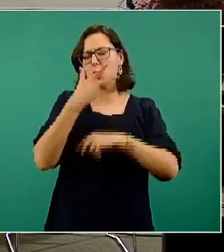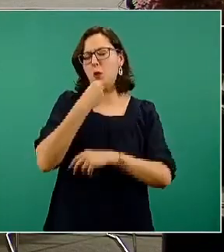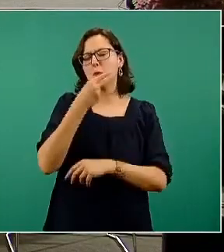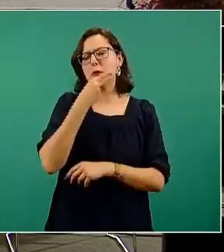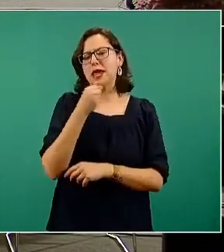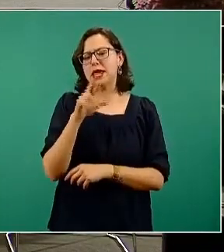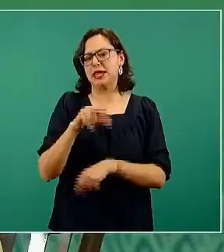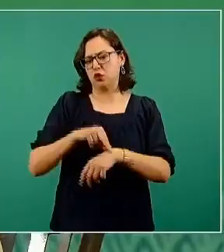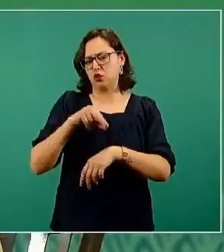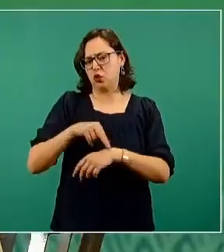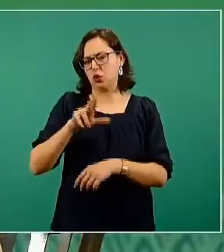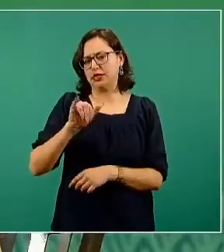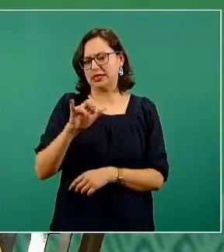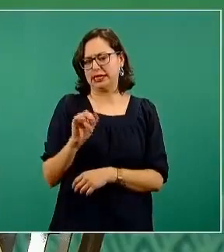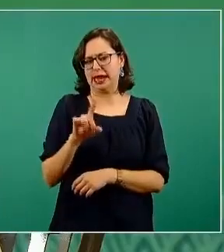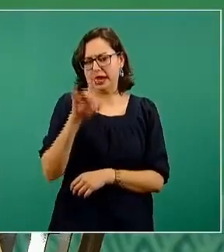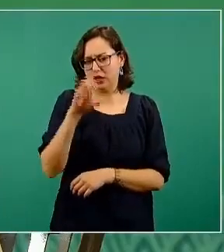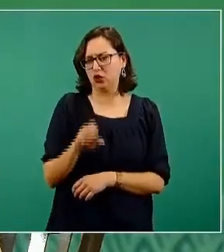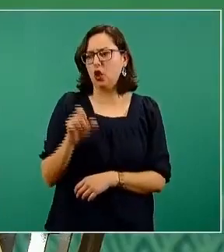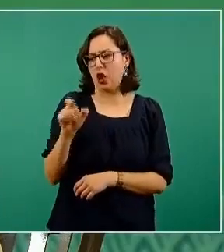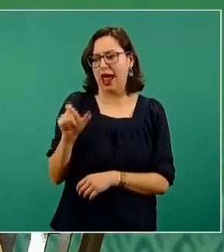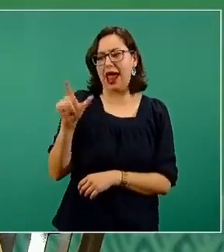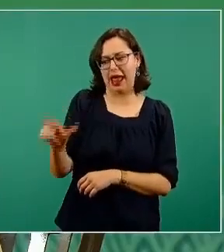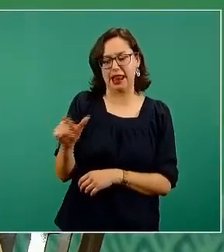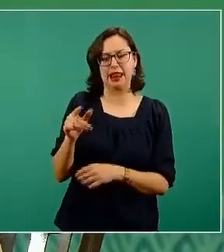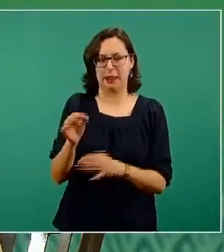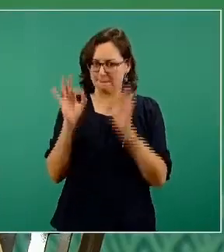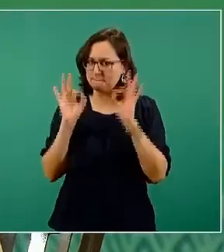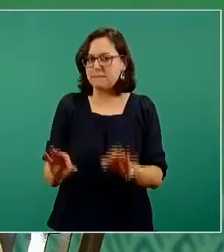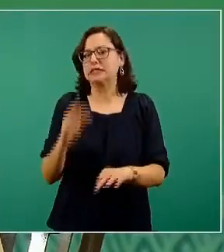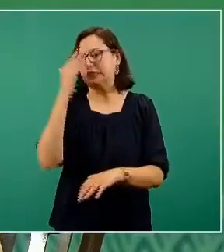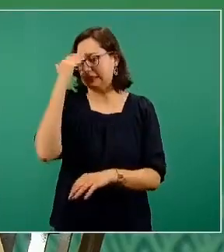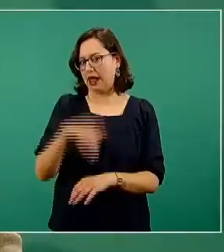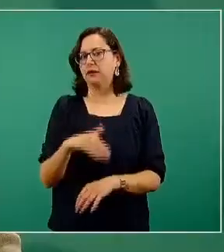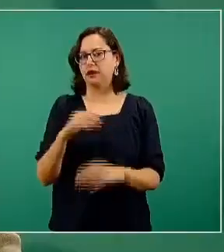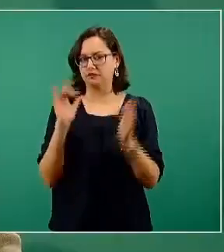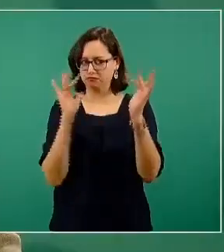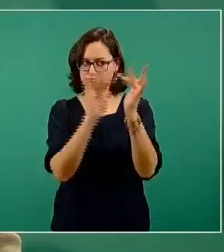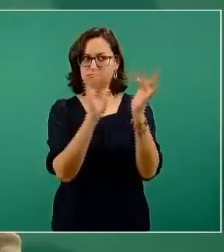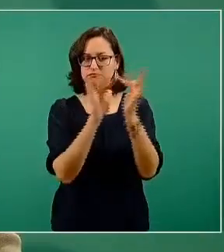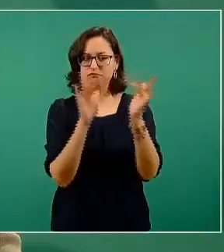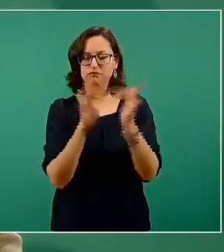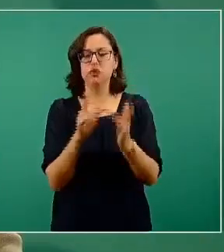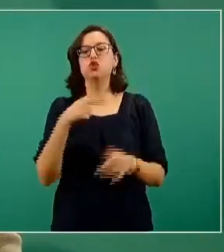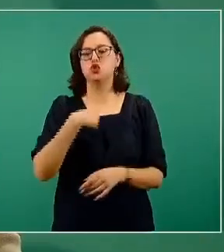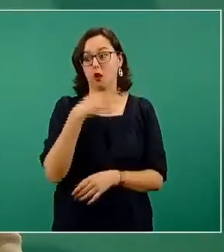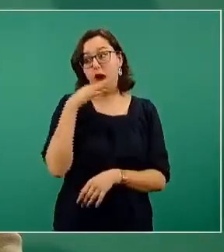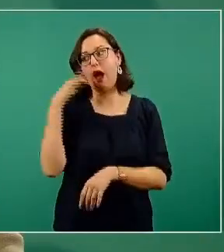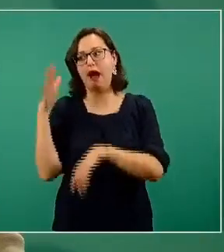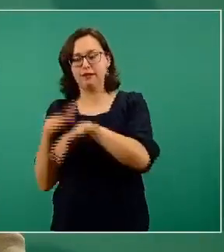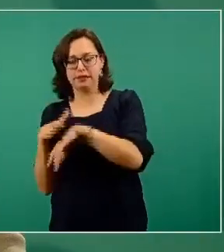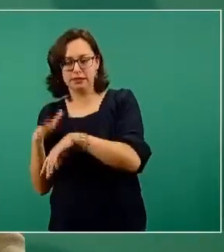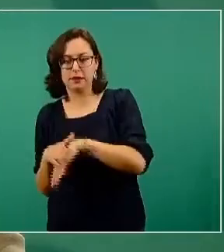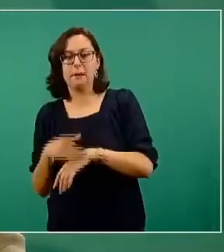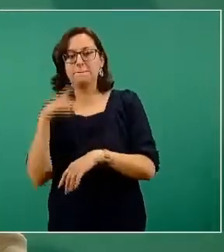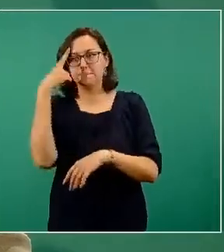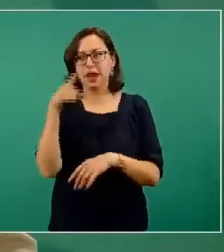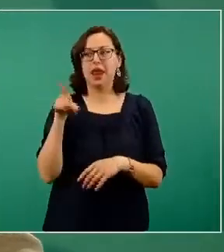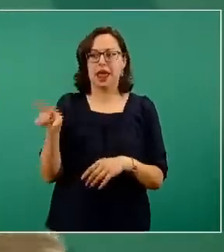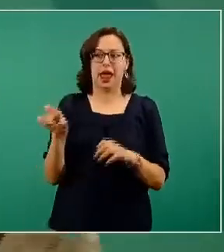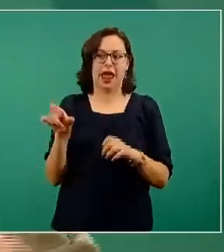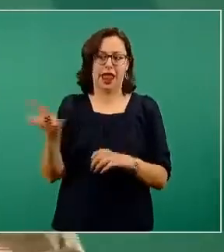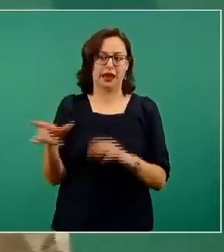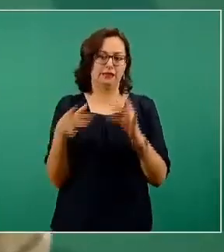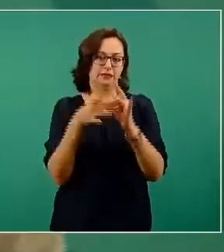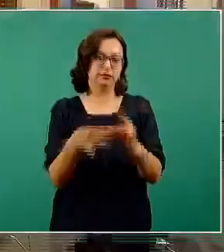en salud pública. Entonces, ¿por qué no? Esperamos y mañana le comunicaré al doctor Ricardo Cortés para que hable un poco de la